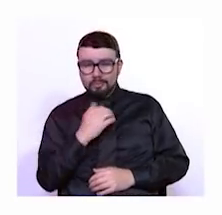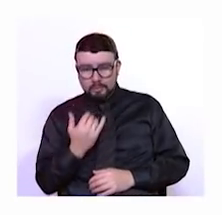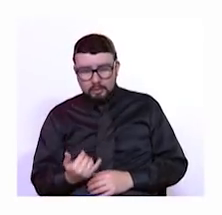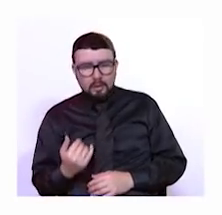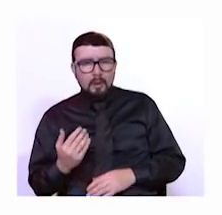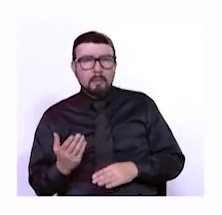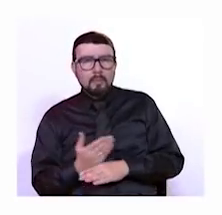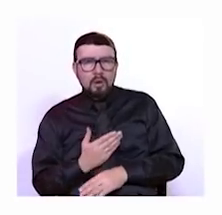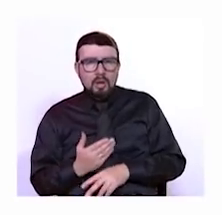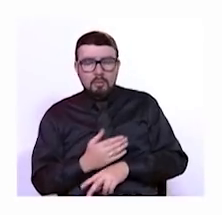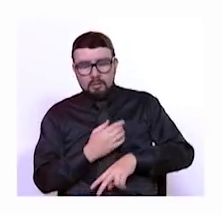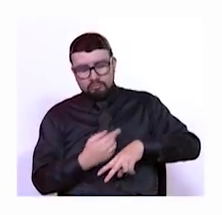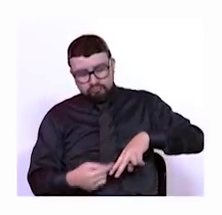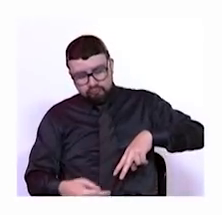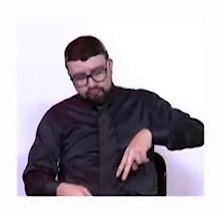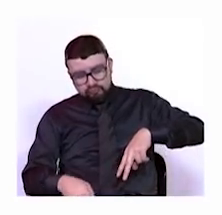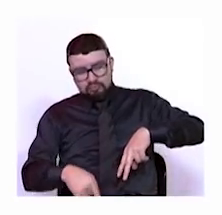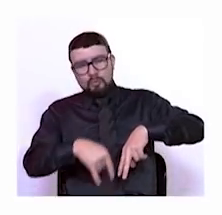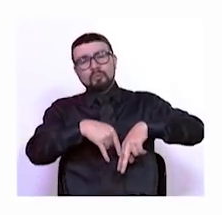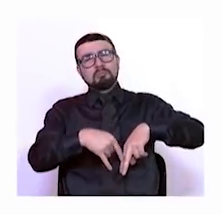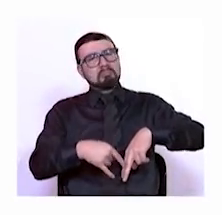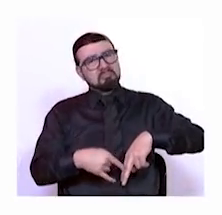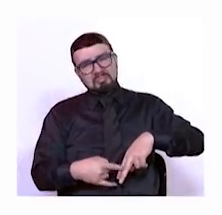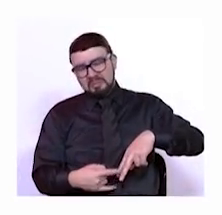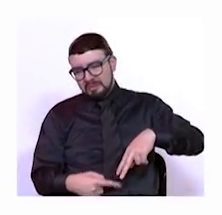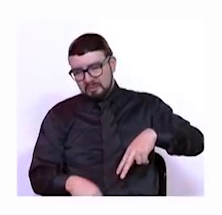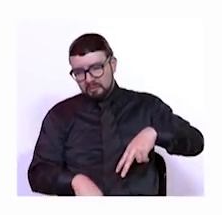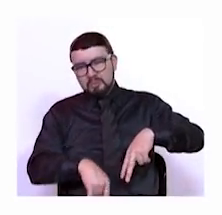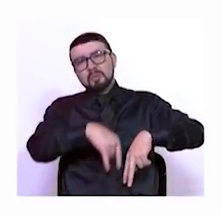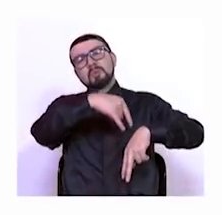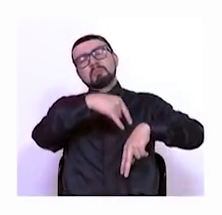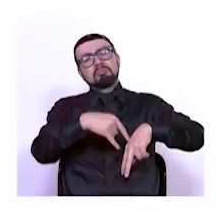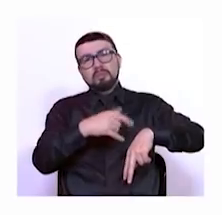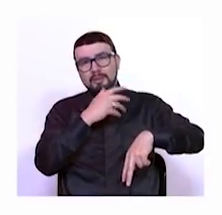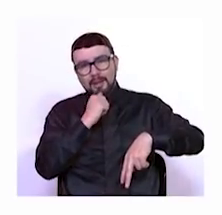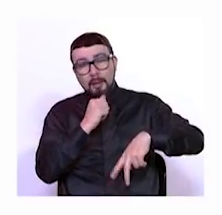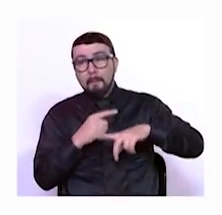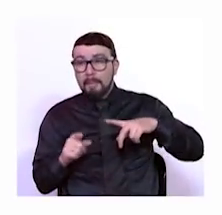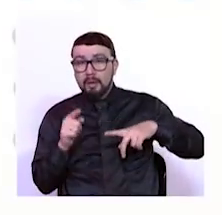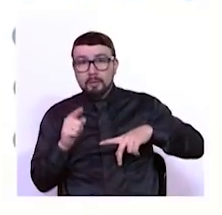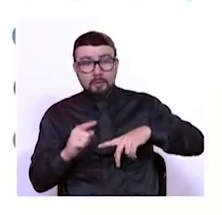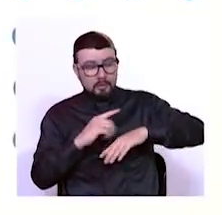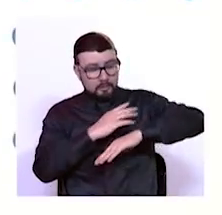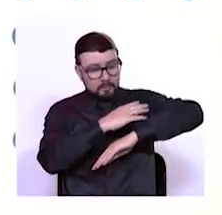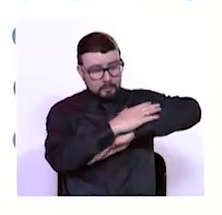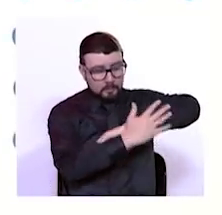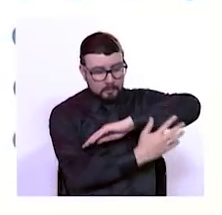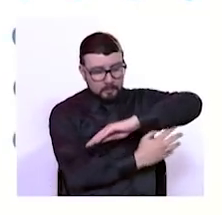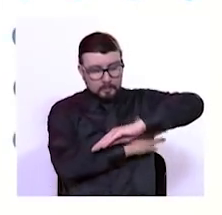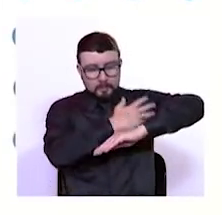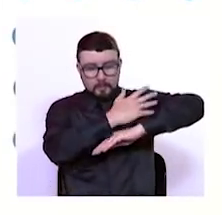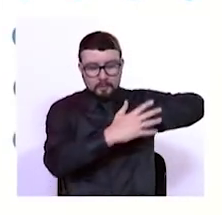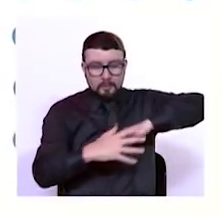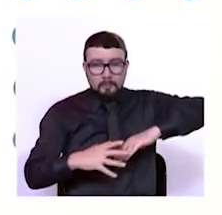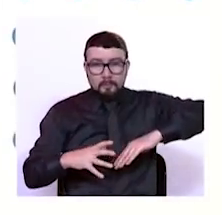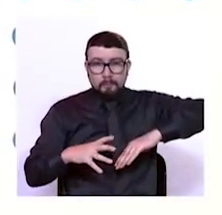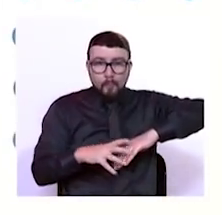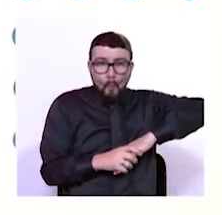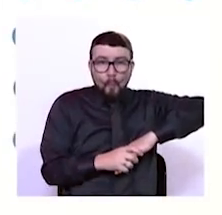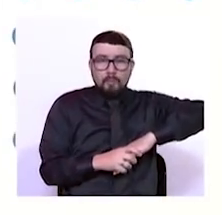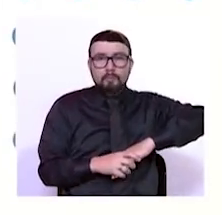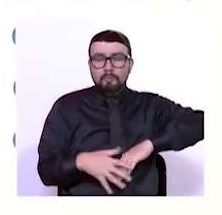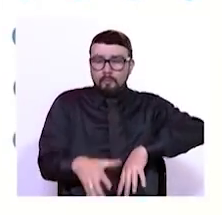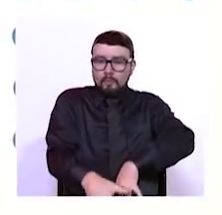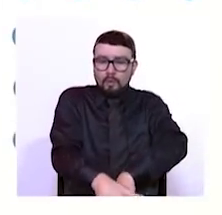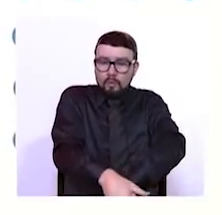venosa, no hay un buen retorno. La elastocompresión, las medias o los vendajes que aplicamos